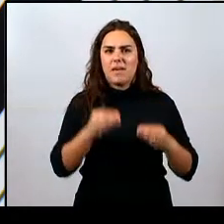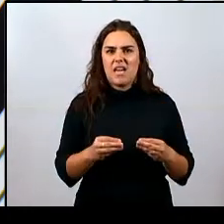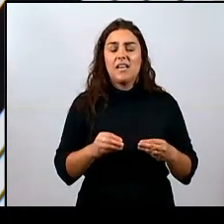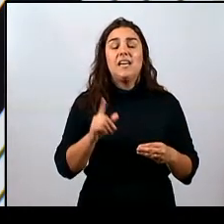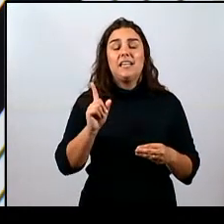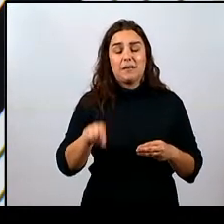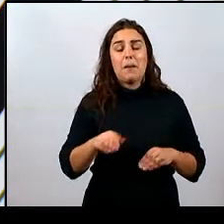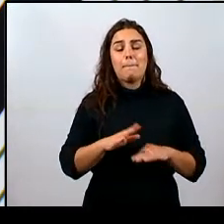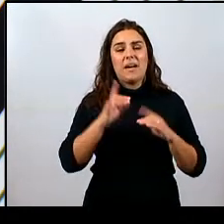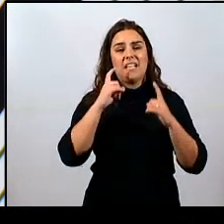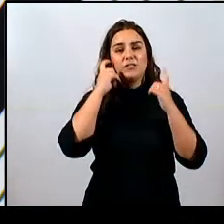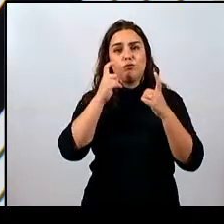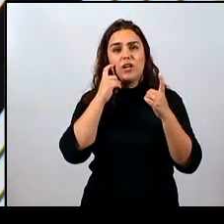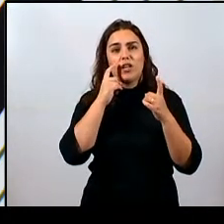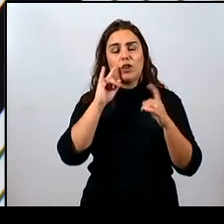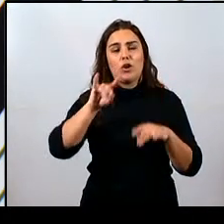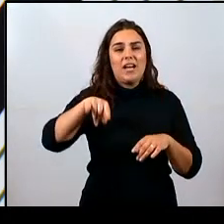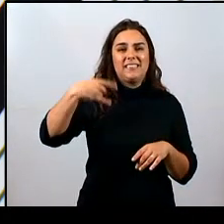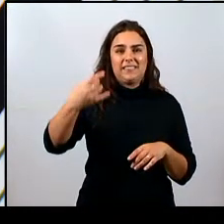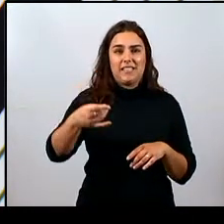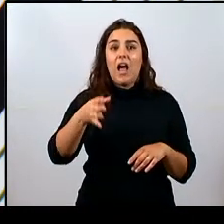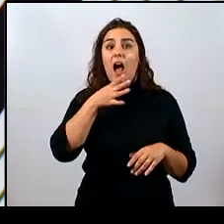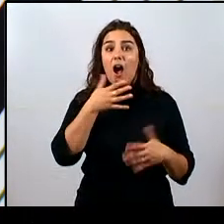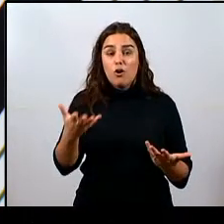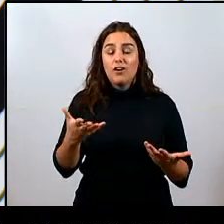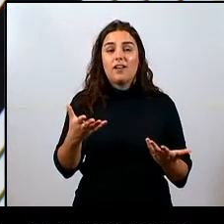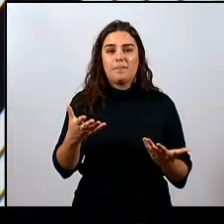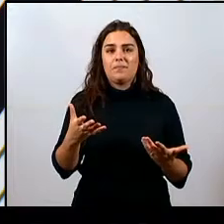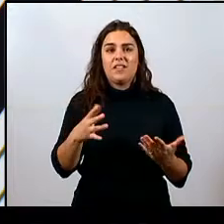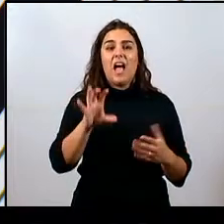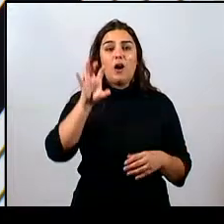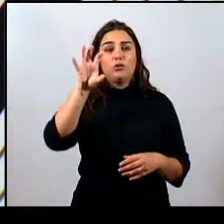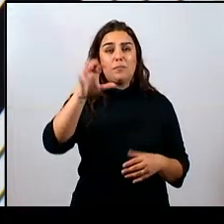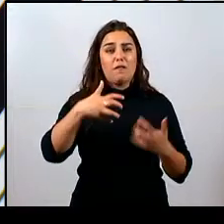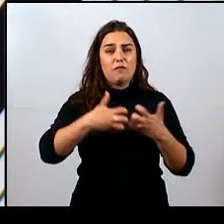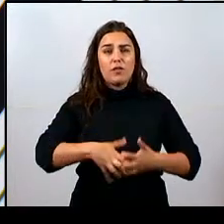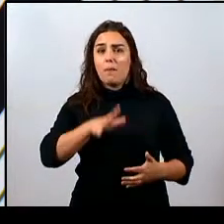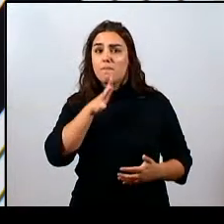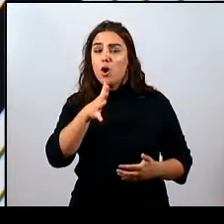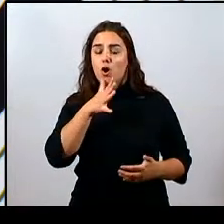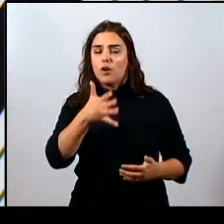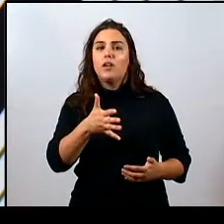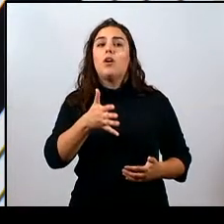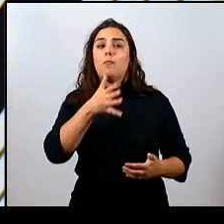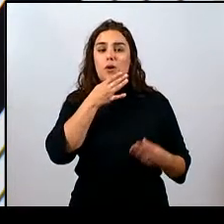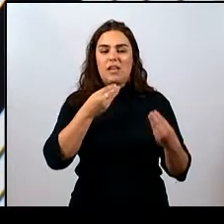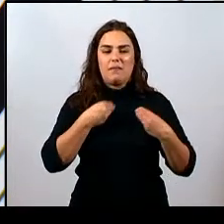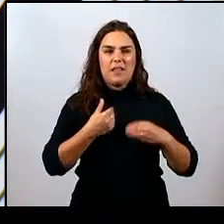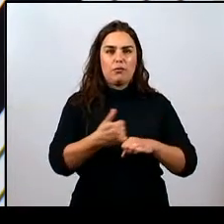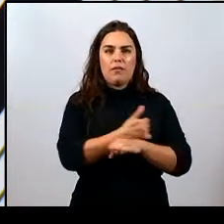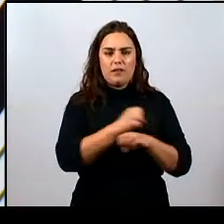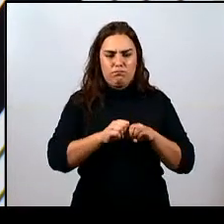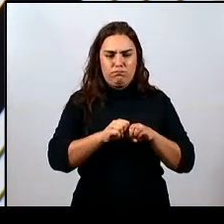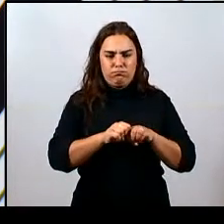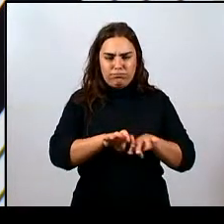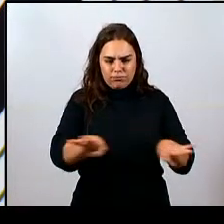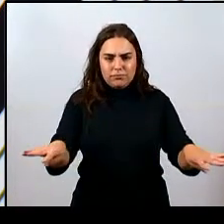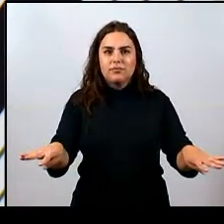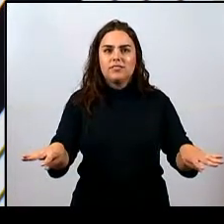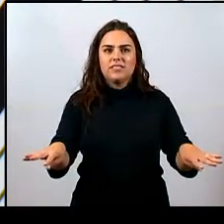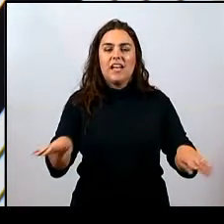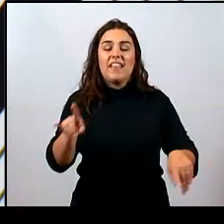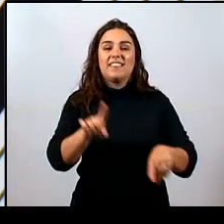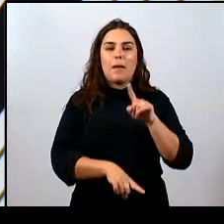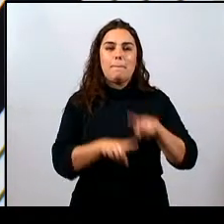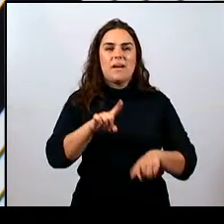que unamos esfuerzos. De hecho, el Estado de las Autonomías, si funciona precisamente es porque vertebra la vida de los ciudadanos según en qué